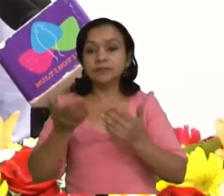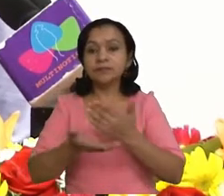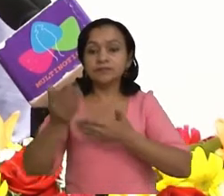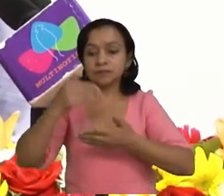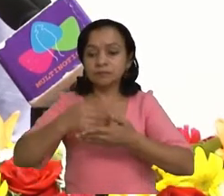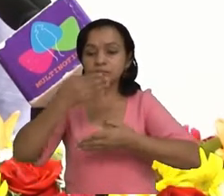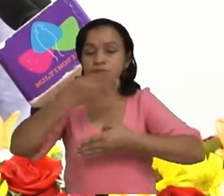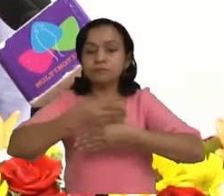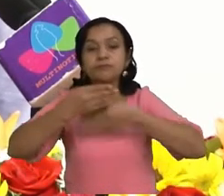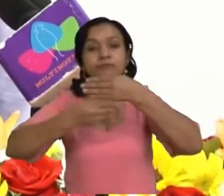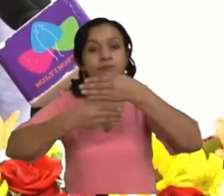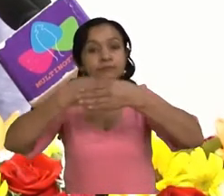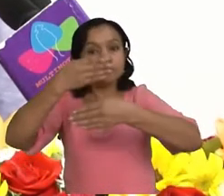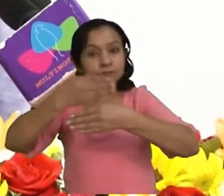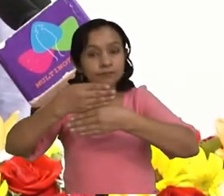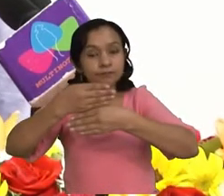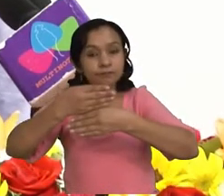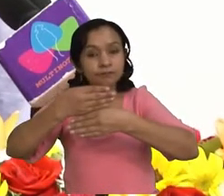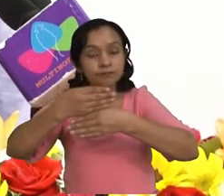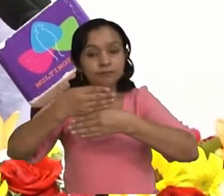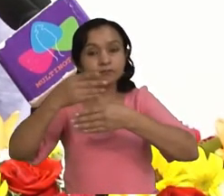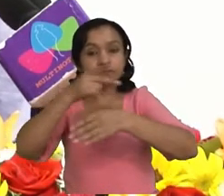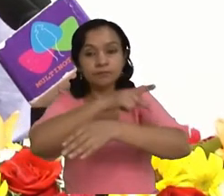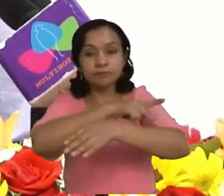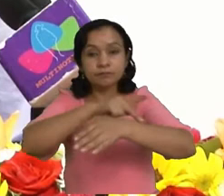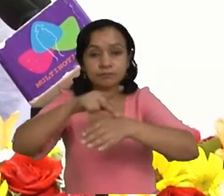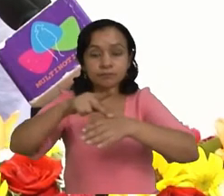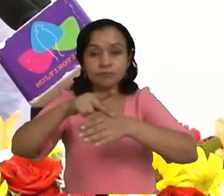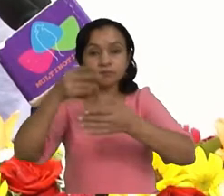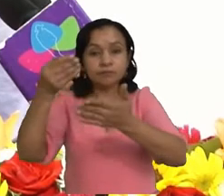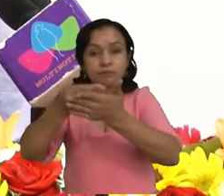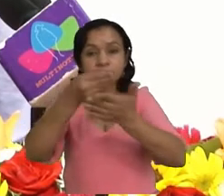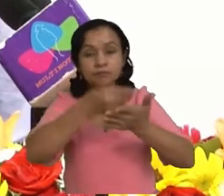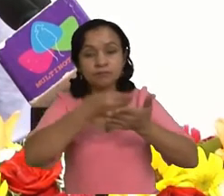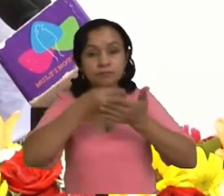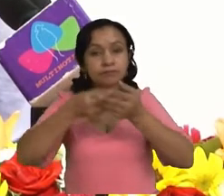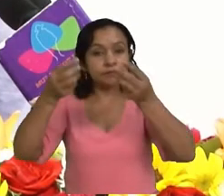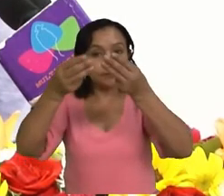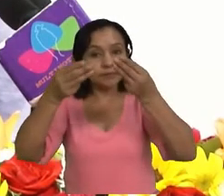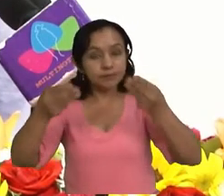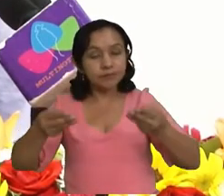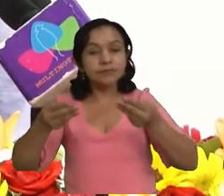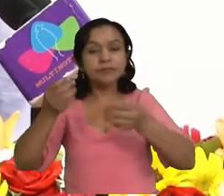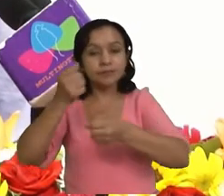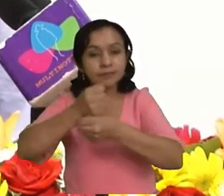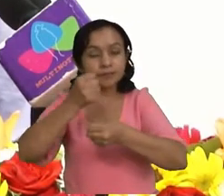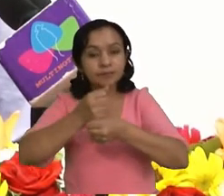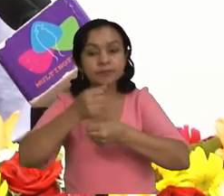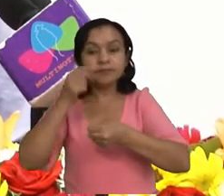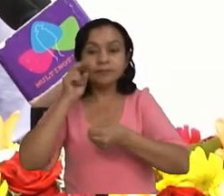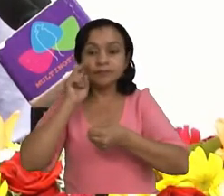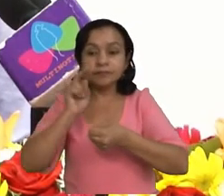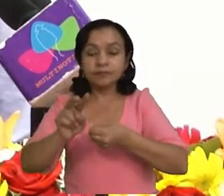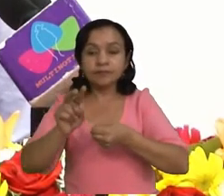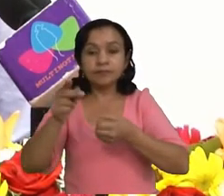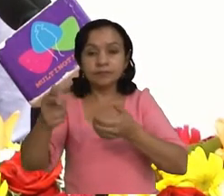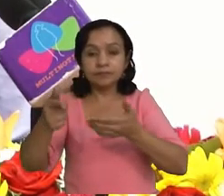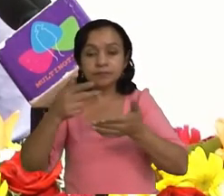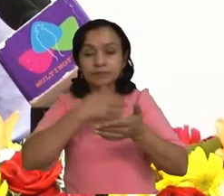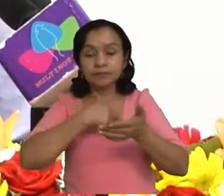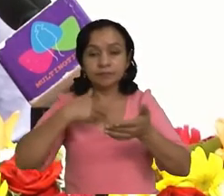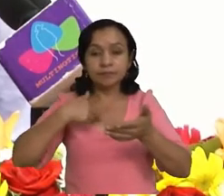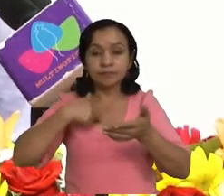reingeniería del puerto y la compra de equipos. Estamos trabajando en eso para